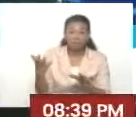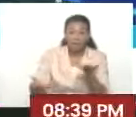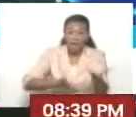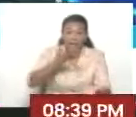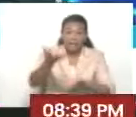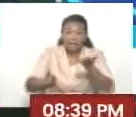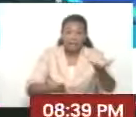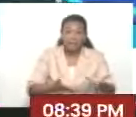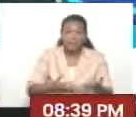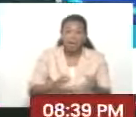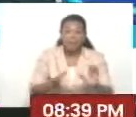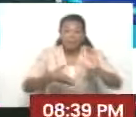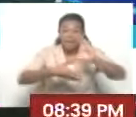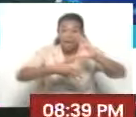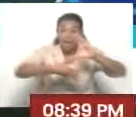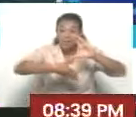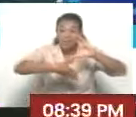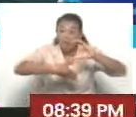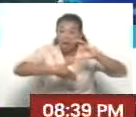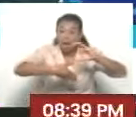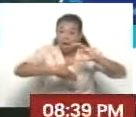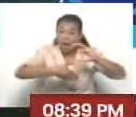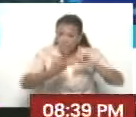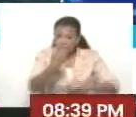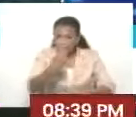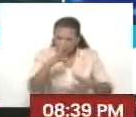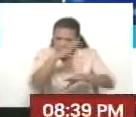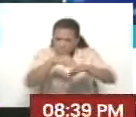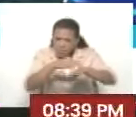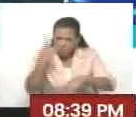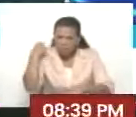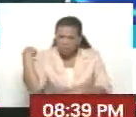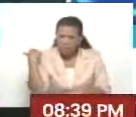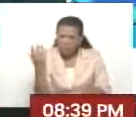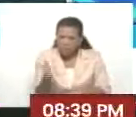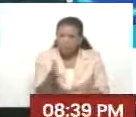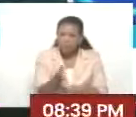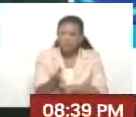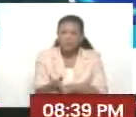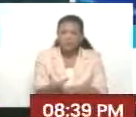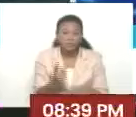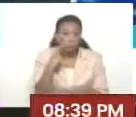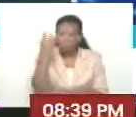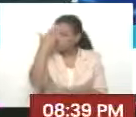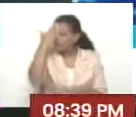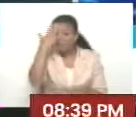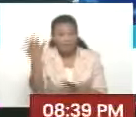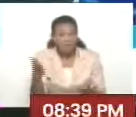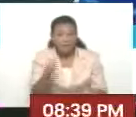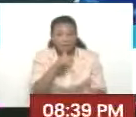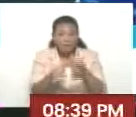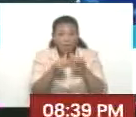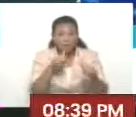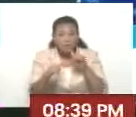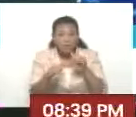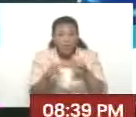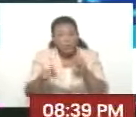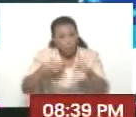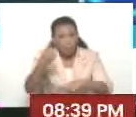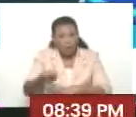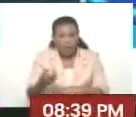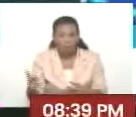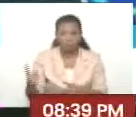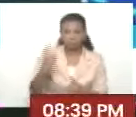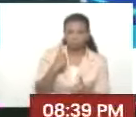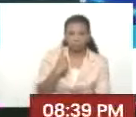en la CELAP, los primeros ministros y los presidentes, algunos no se habían enterado de esto. Y después que yo hablé, se